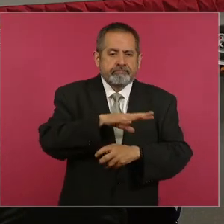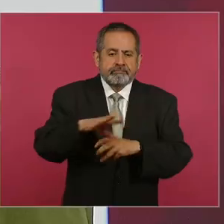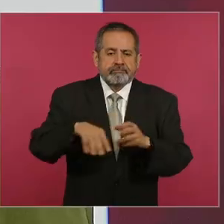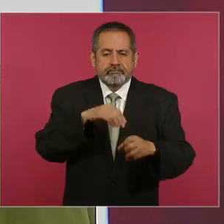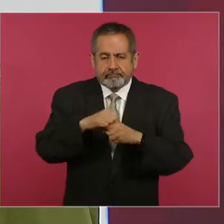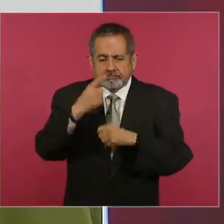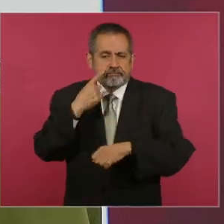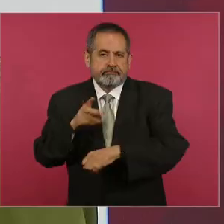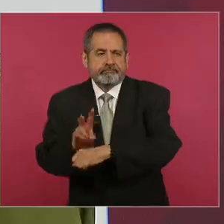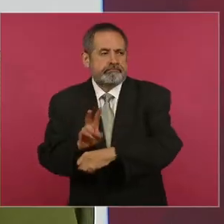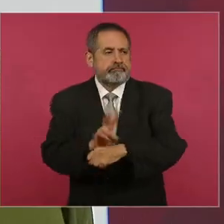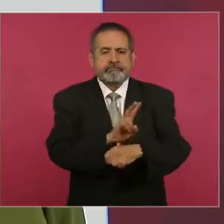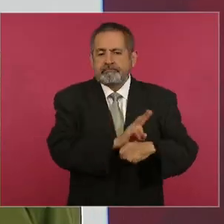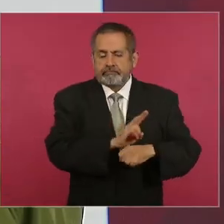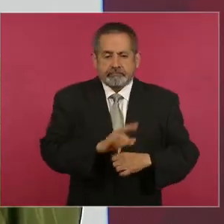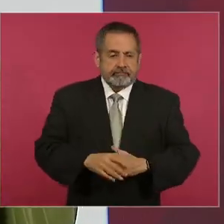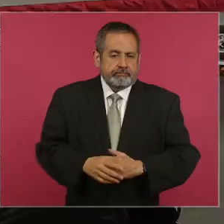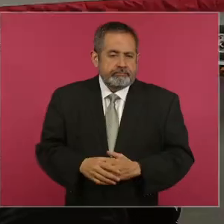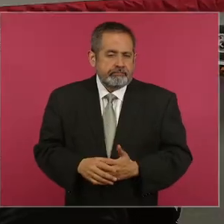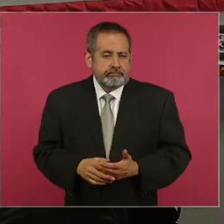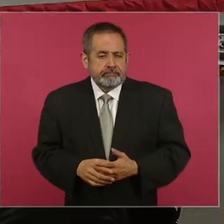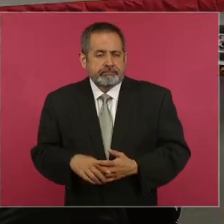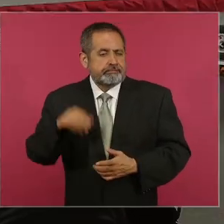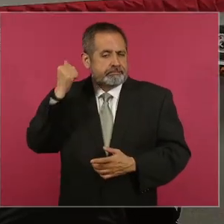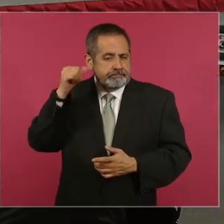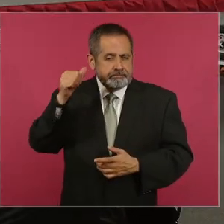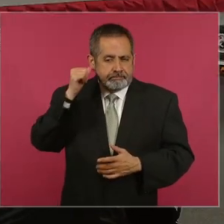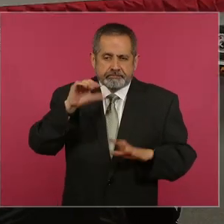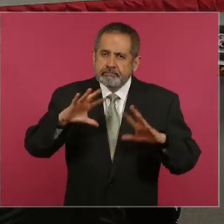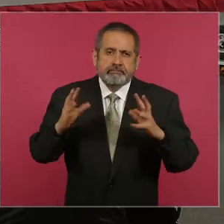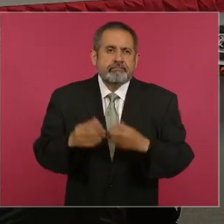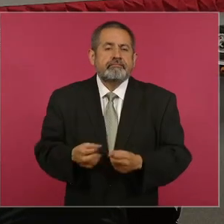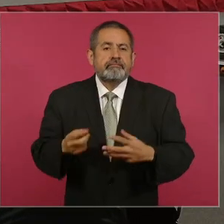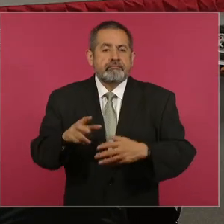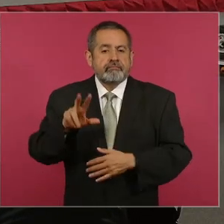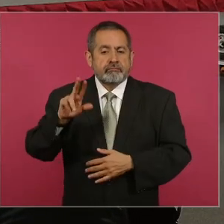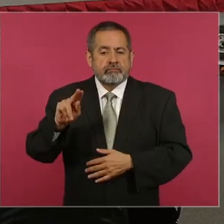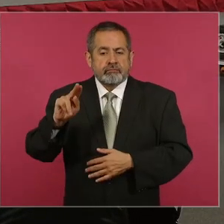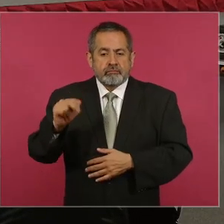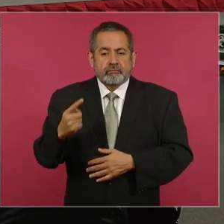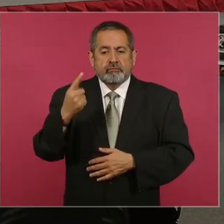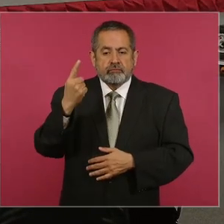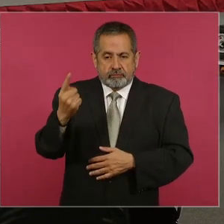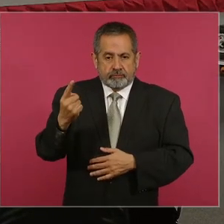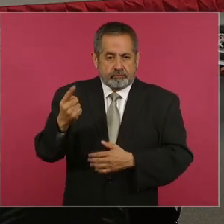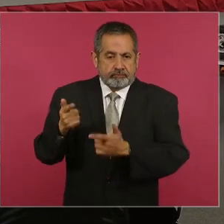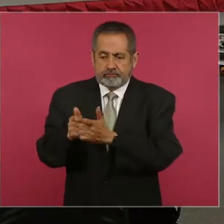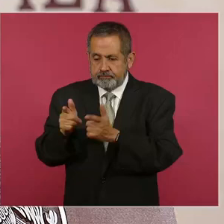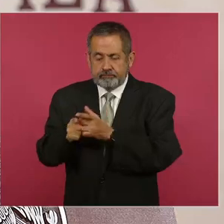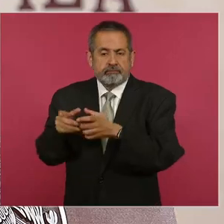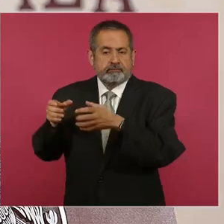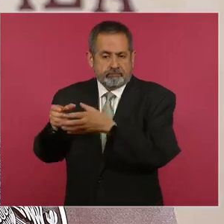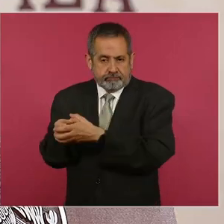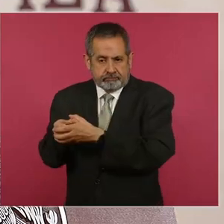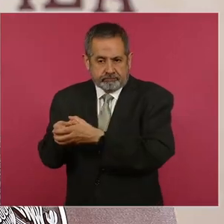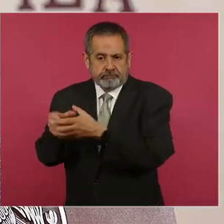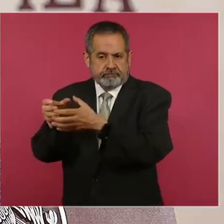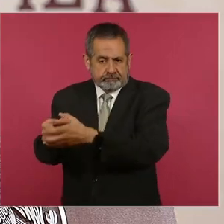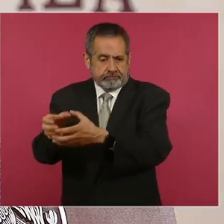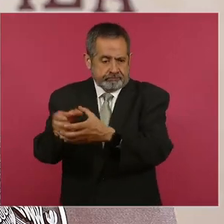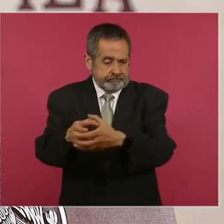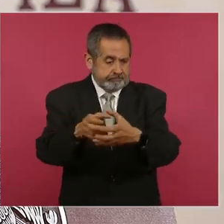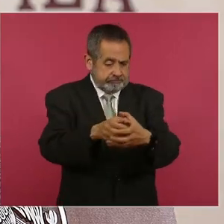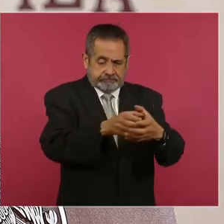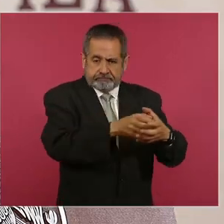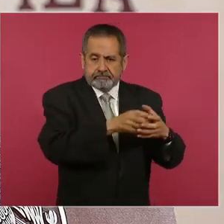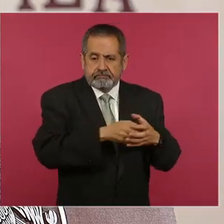estas colonias. Tendrá Acapulco un total de 81 compañías de la Guardia Nacional